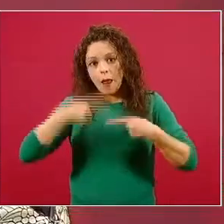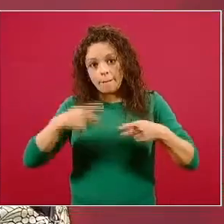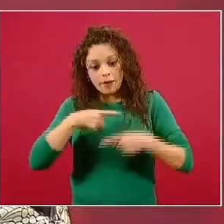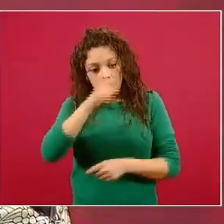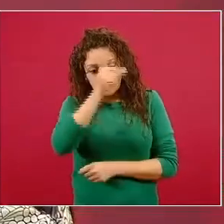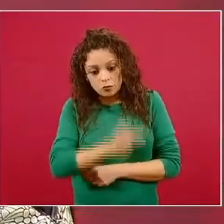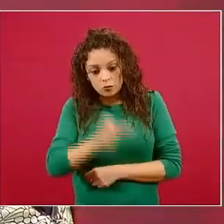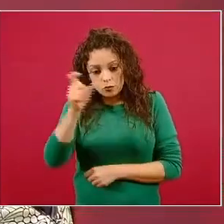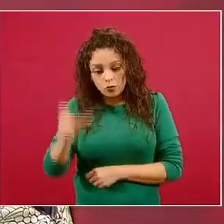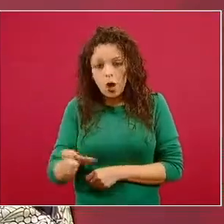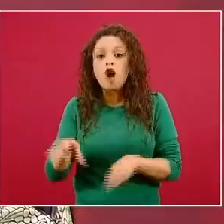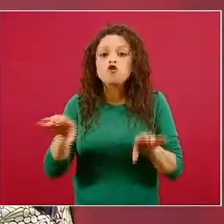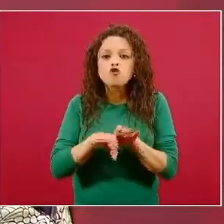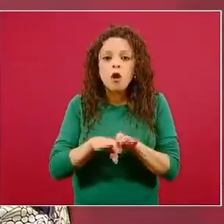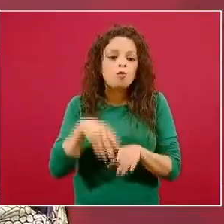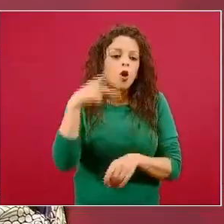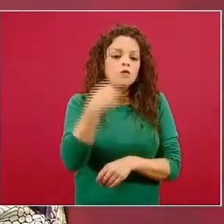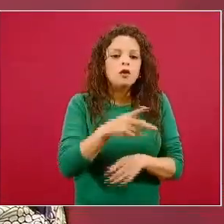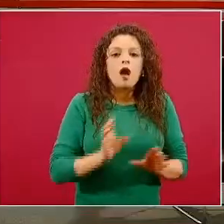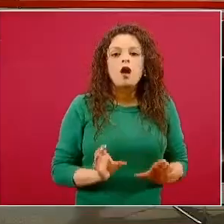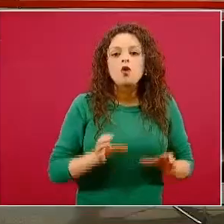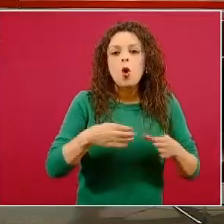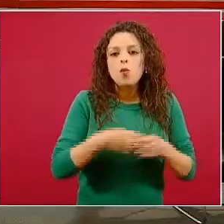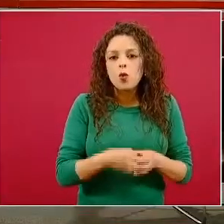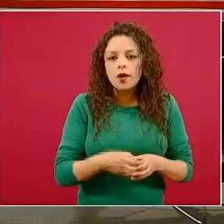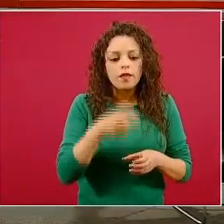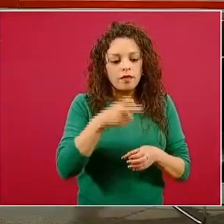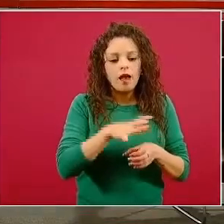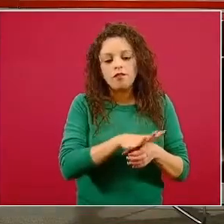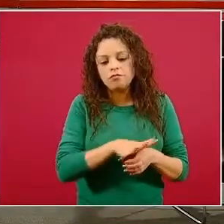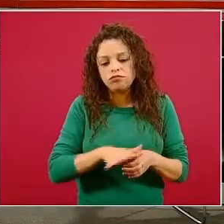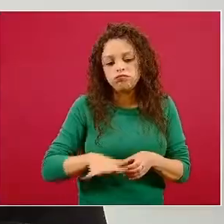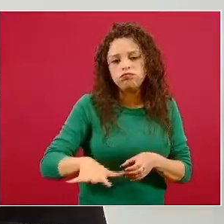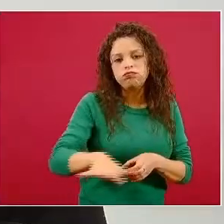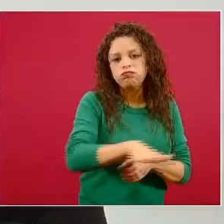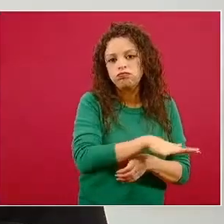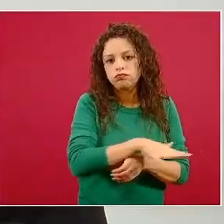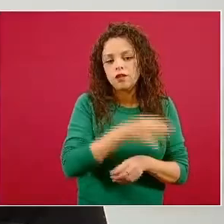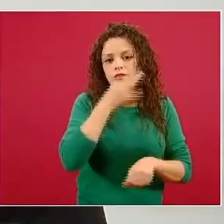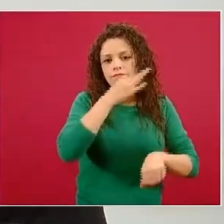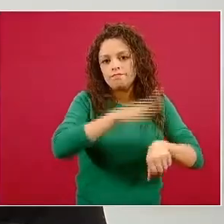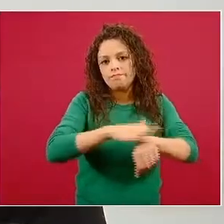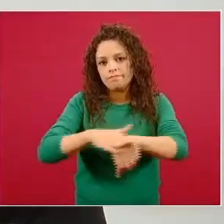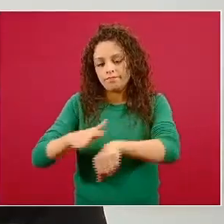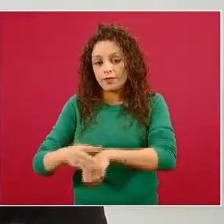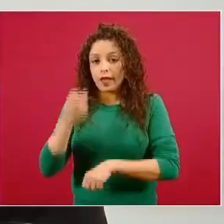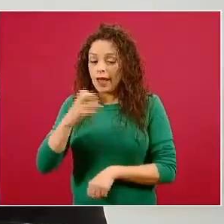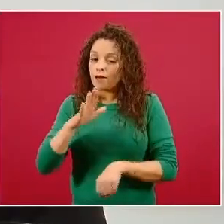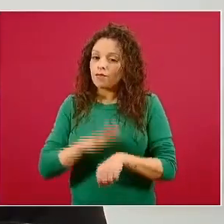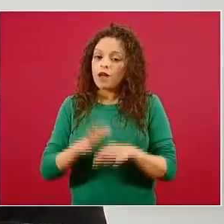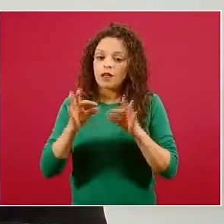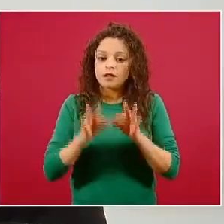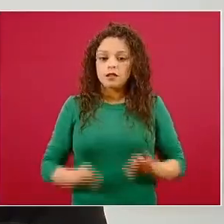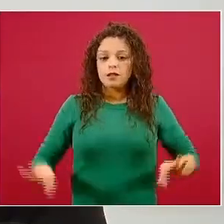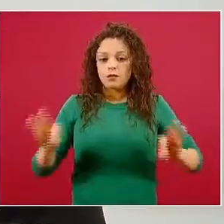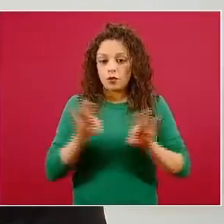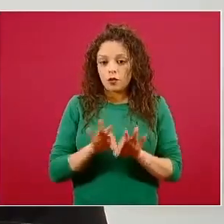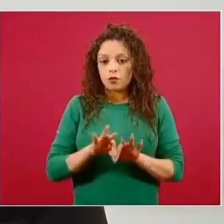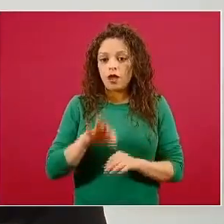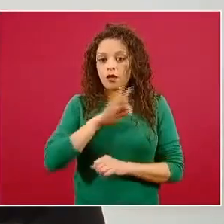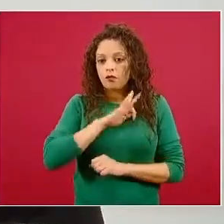comunidad. Entonces, esto es uno de los elementos que de hecho se destacaban en esta parte de